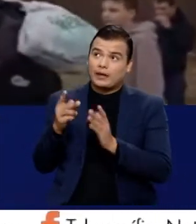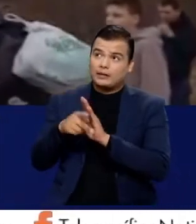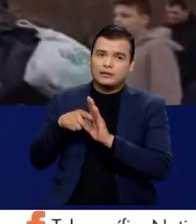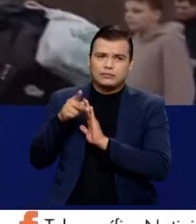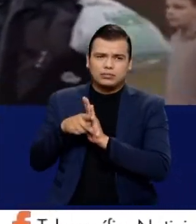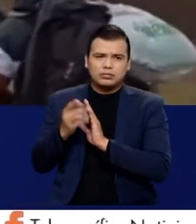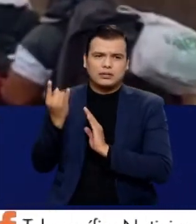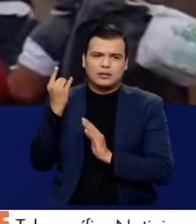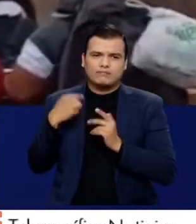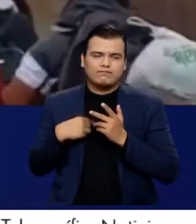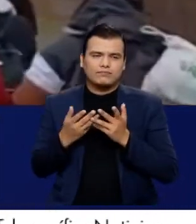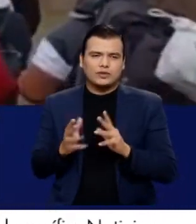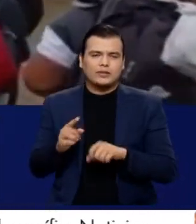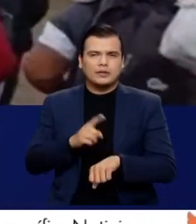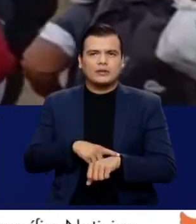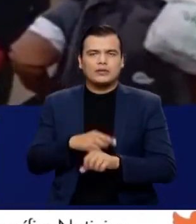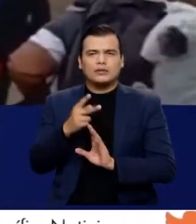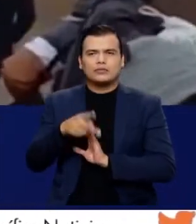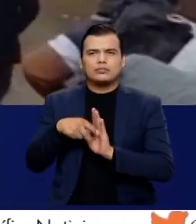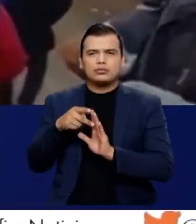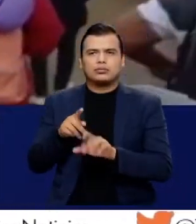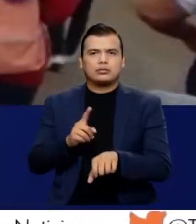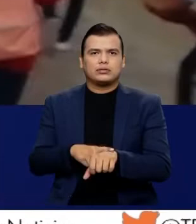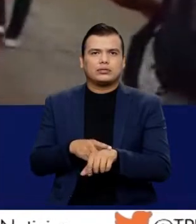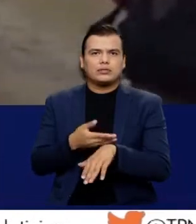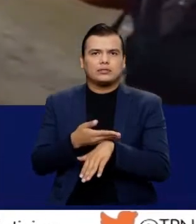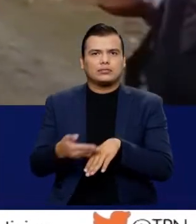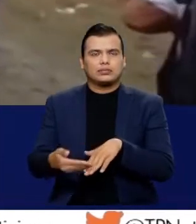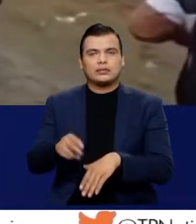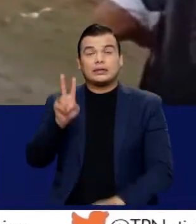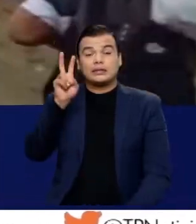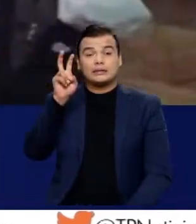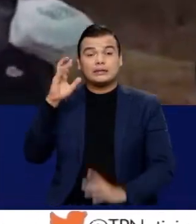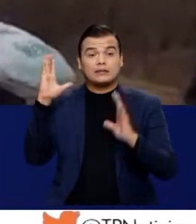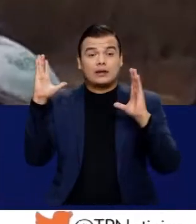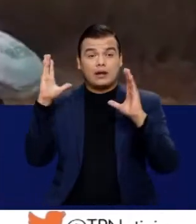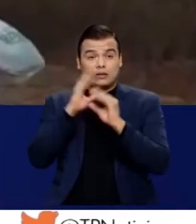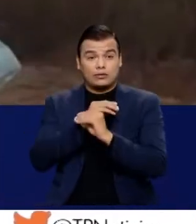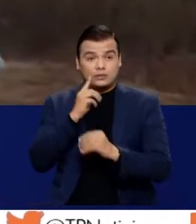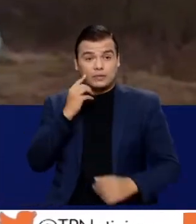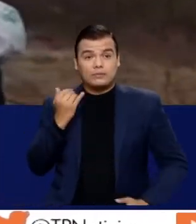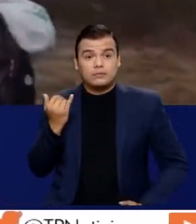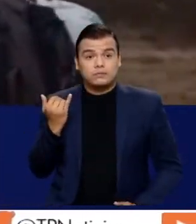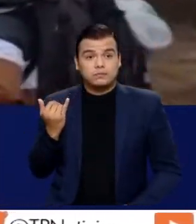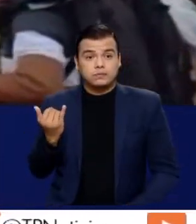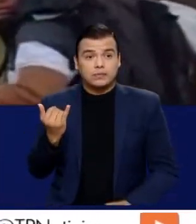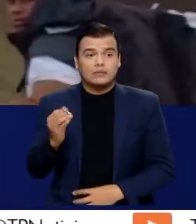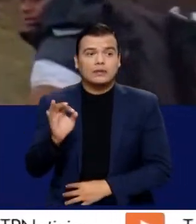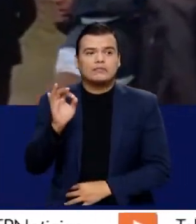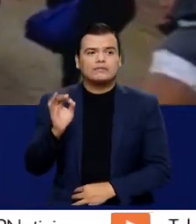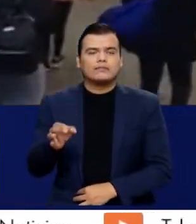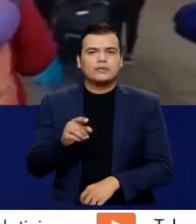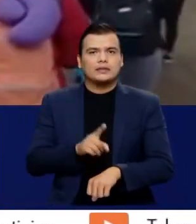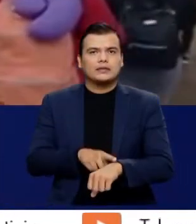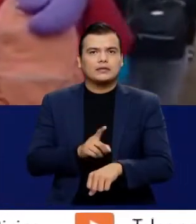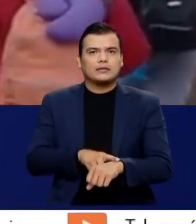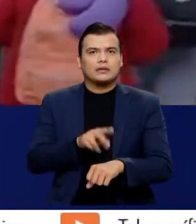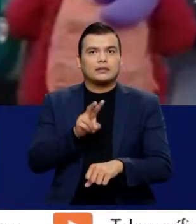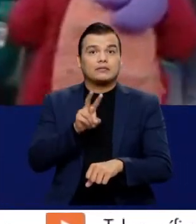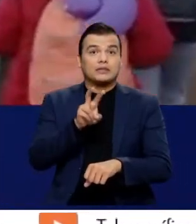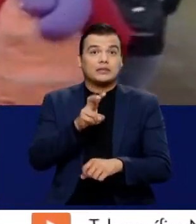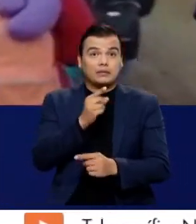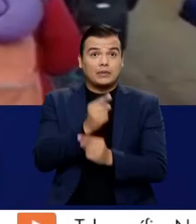porque el tren demora hasta las siete de la noche y a las siete las noches no sabemos si llega o no